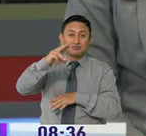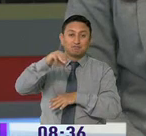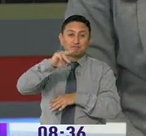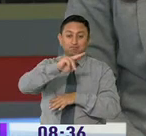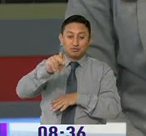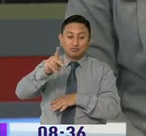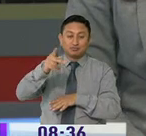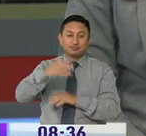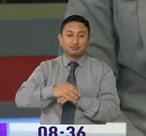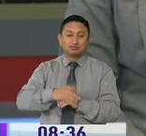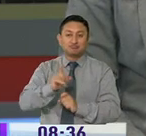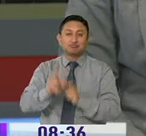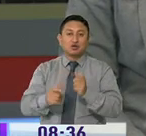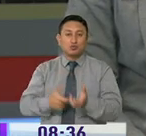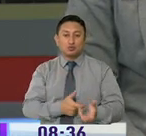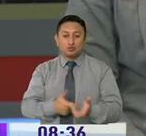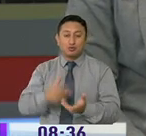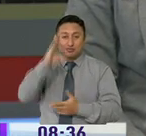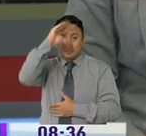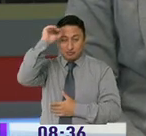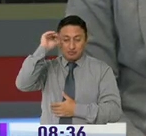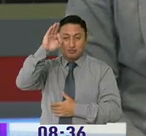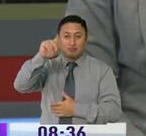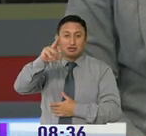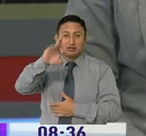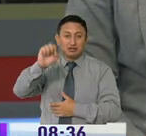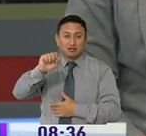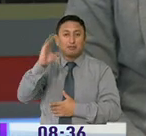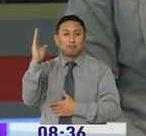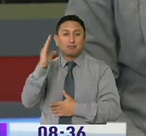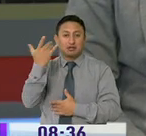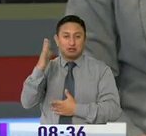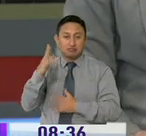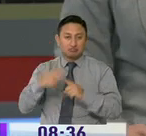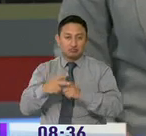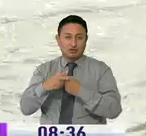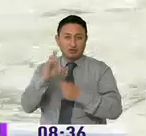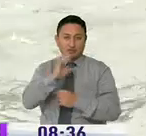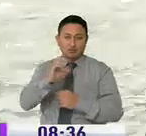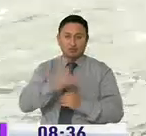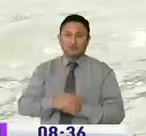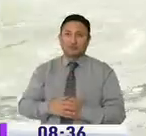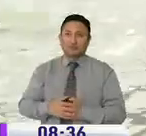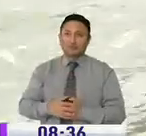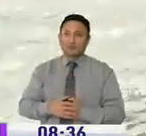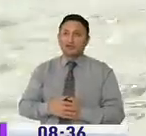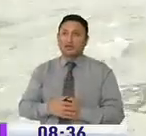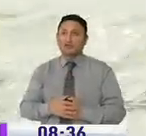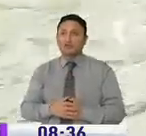del Cuerpo de Bomberos de Riobamba, Patate y Baños han emprendido ya la búsqueda.